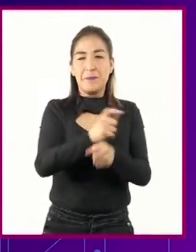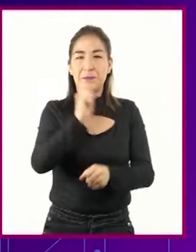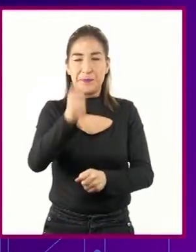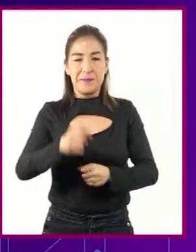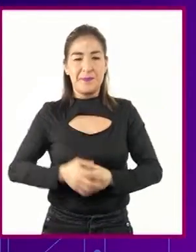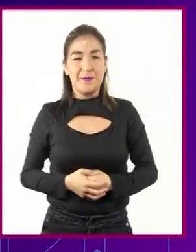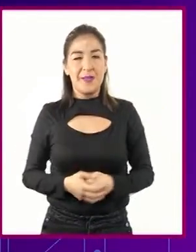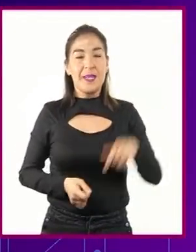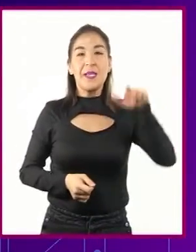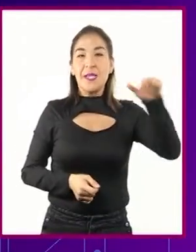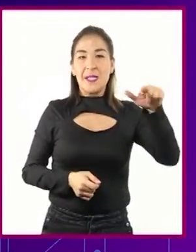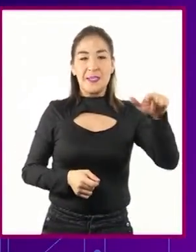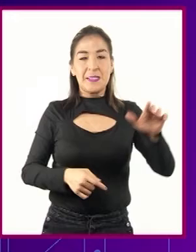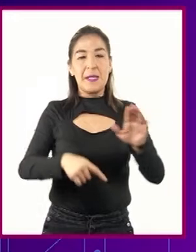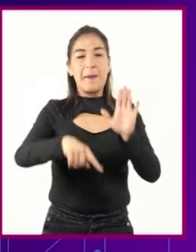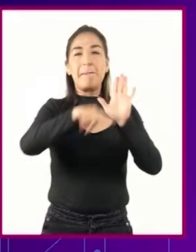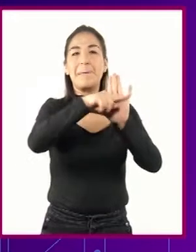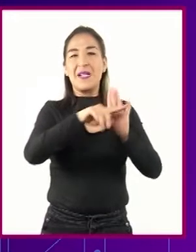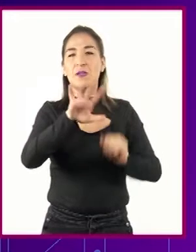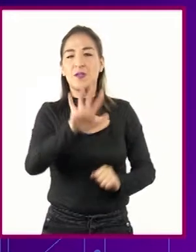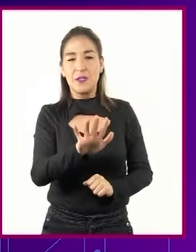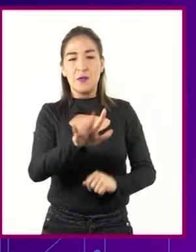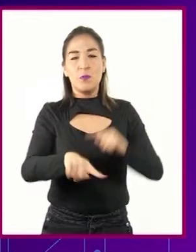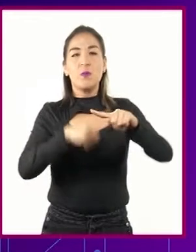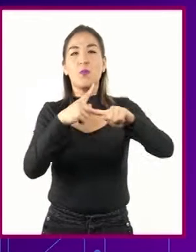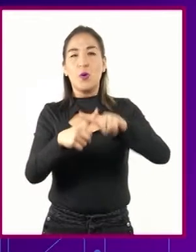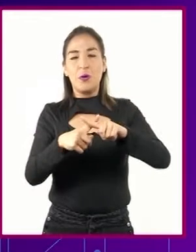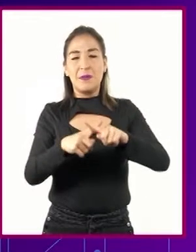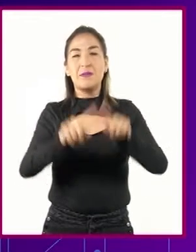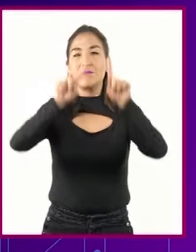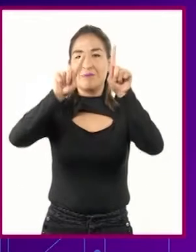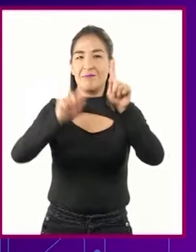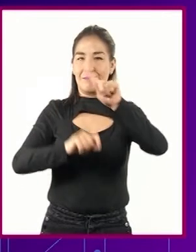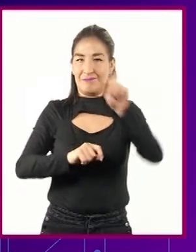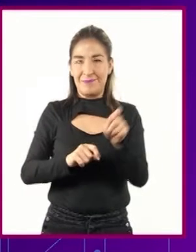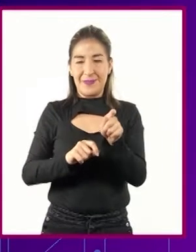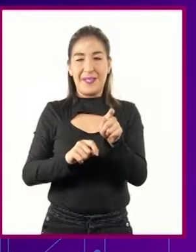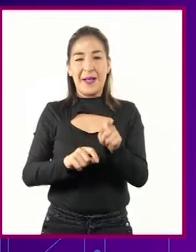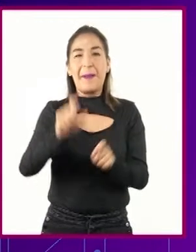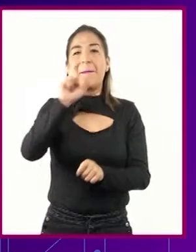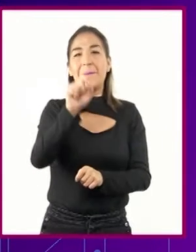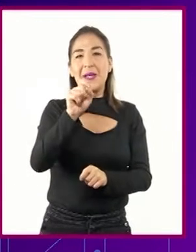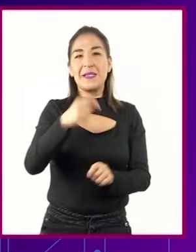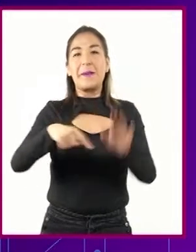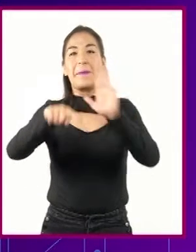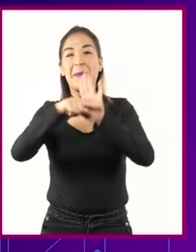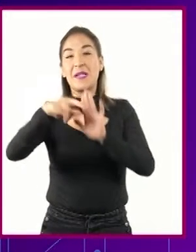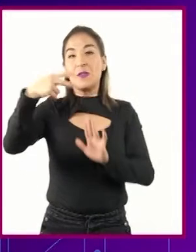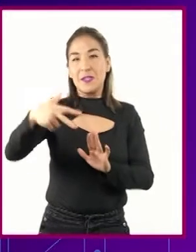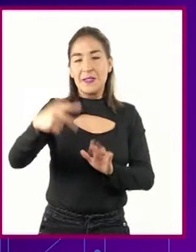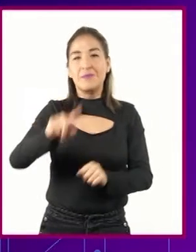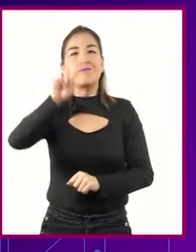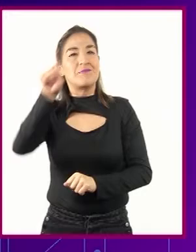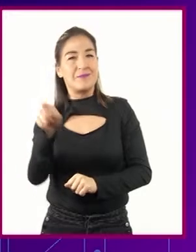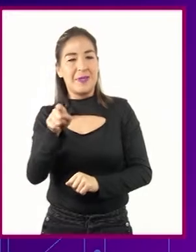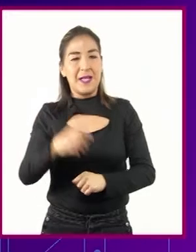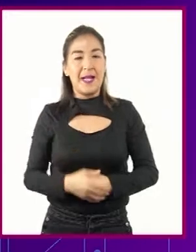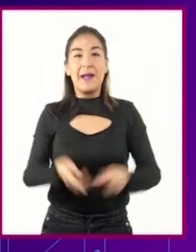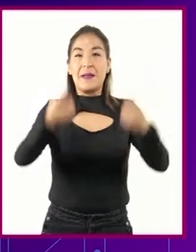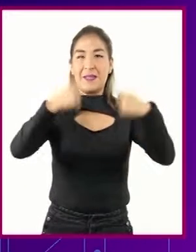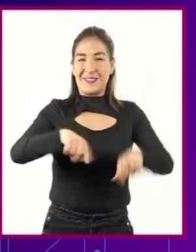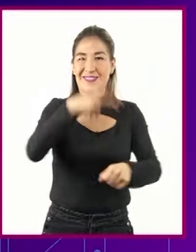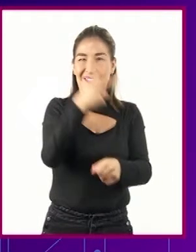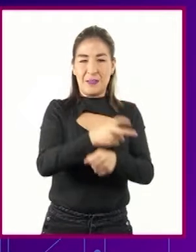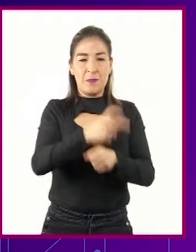es 17 menos 5 por, entre paréntesis, 20 menos 13. En la segunda,